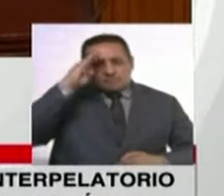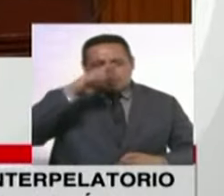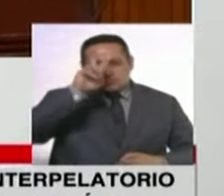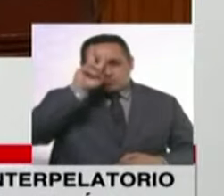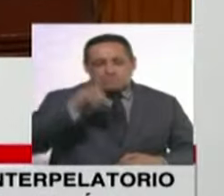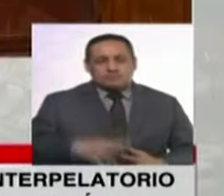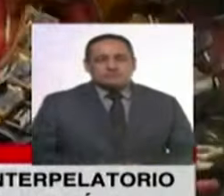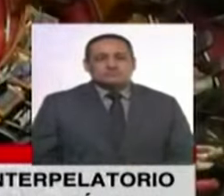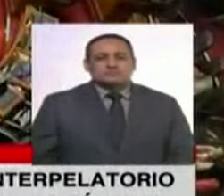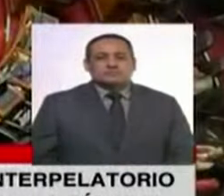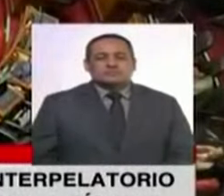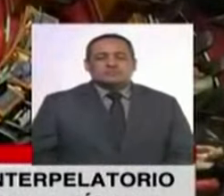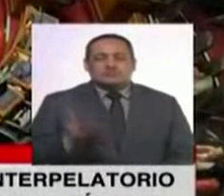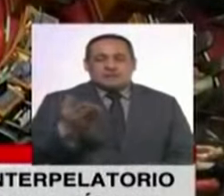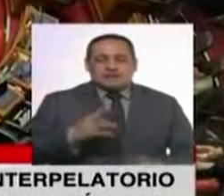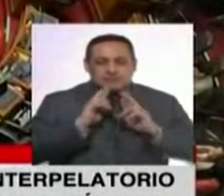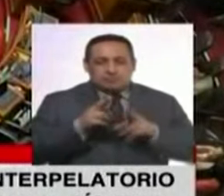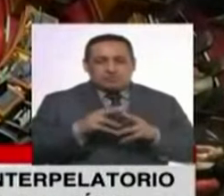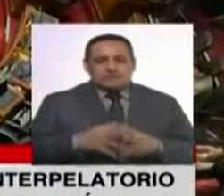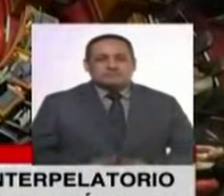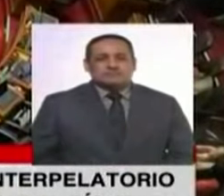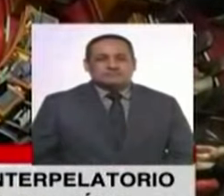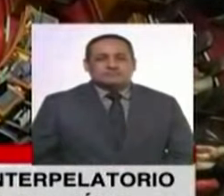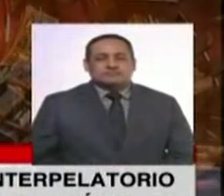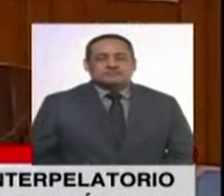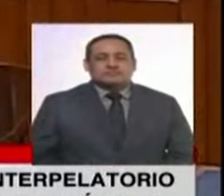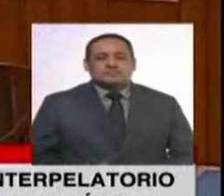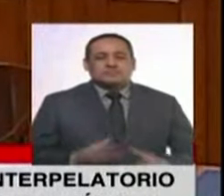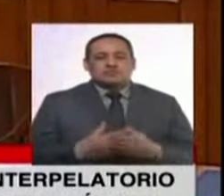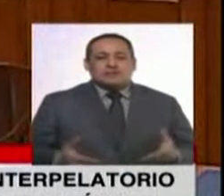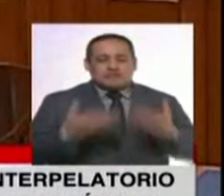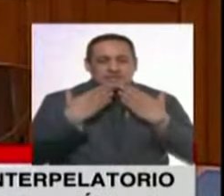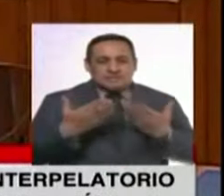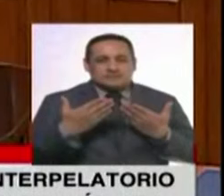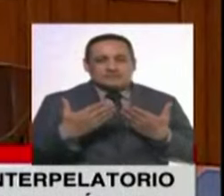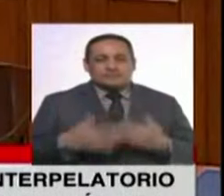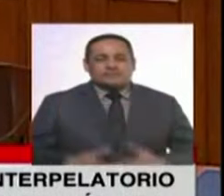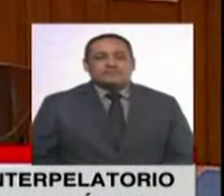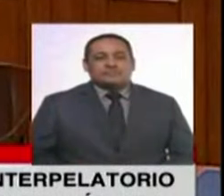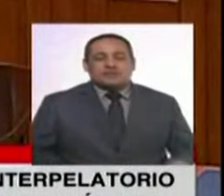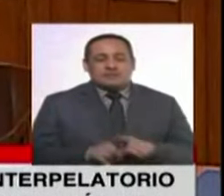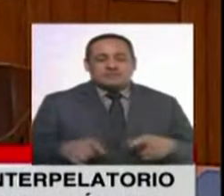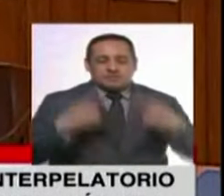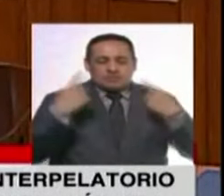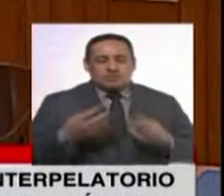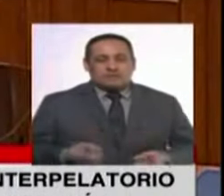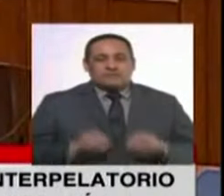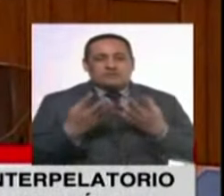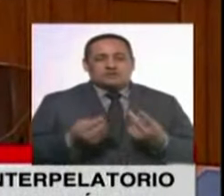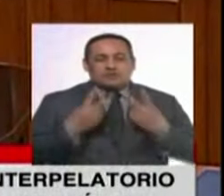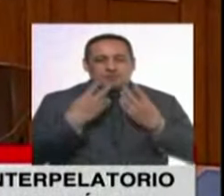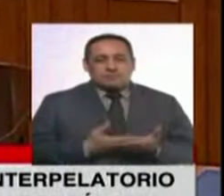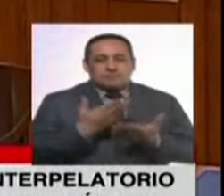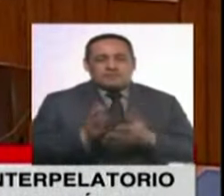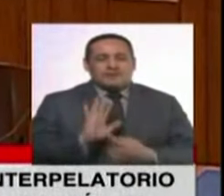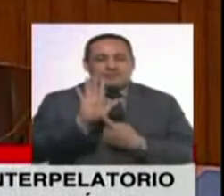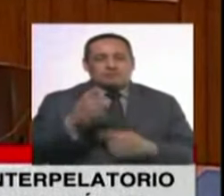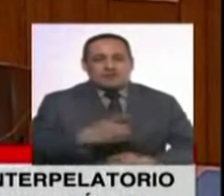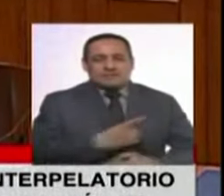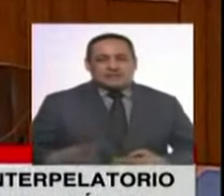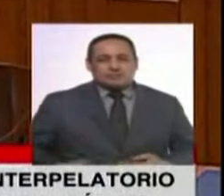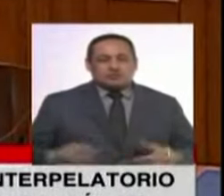Perú para Que responda señor ministro Gracias señor presidente de acuerdo con información proporcionada por la